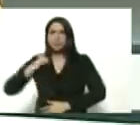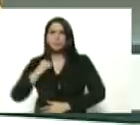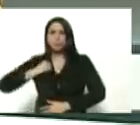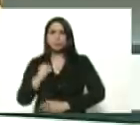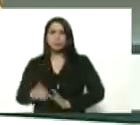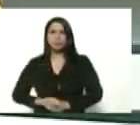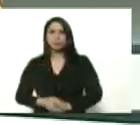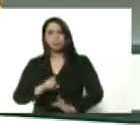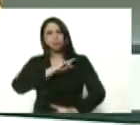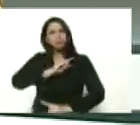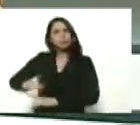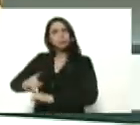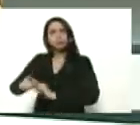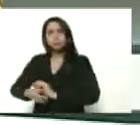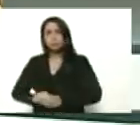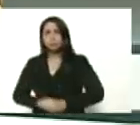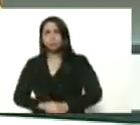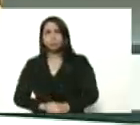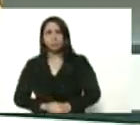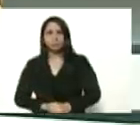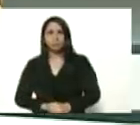cívico-militar-policial es una orden.